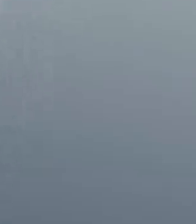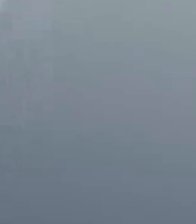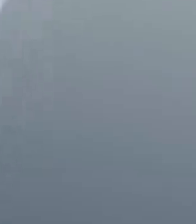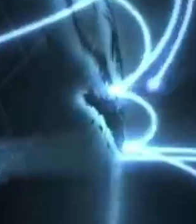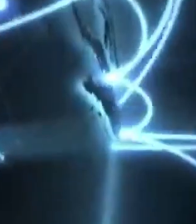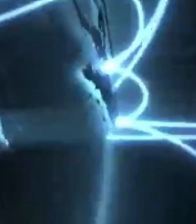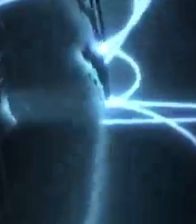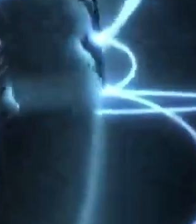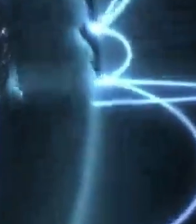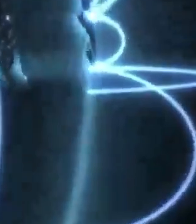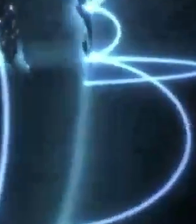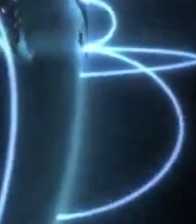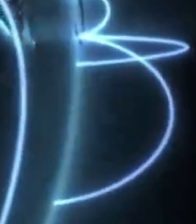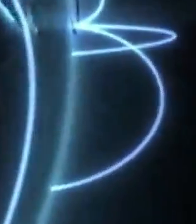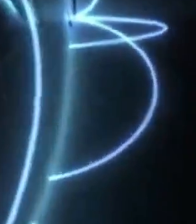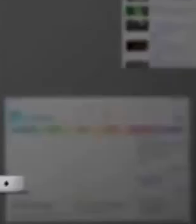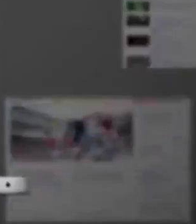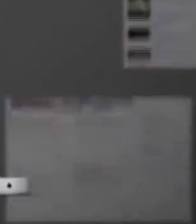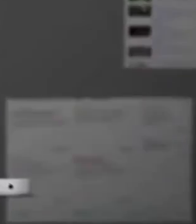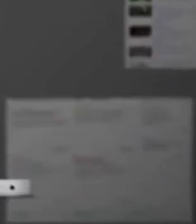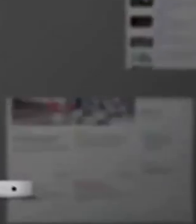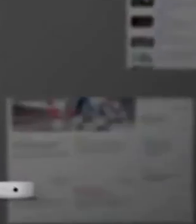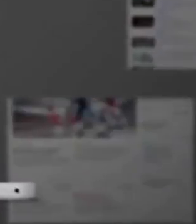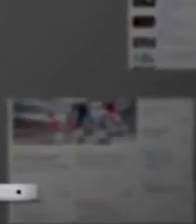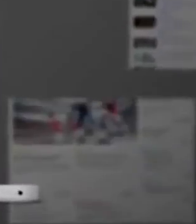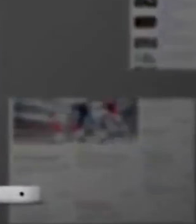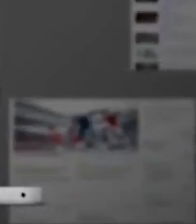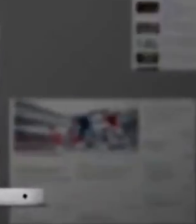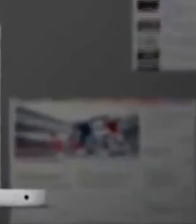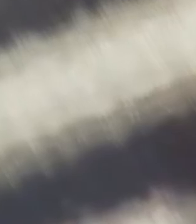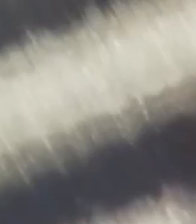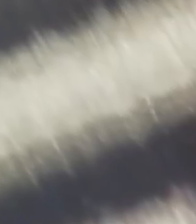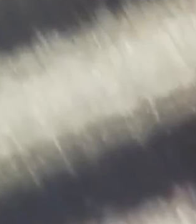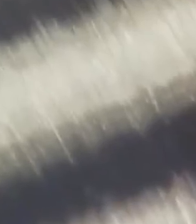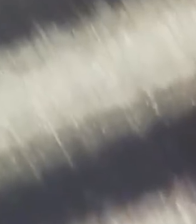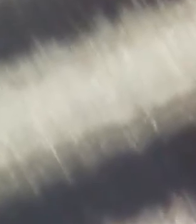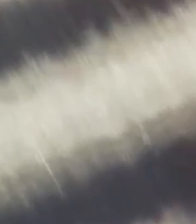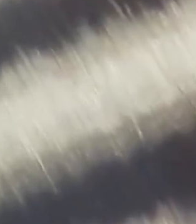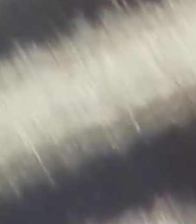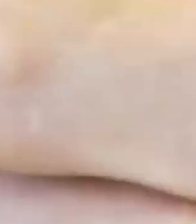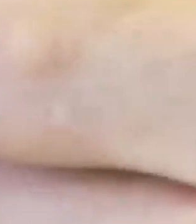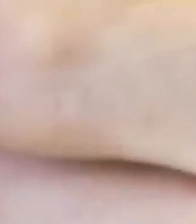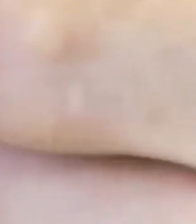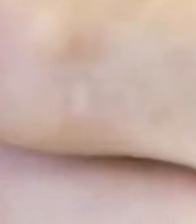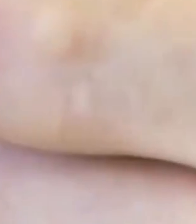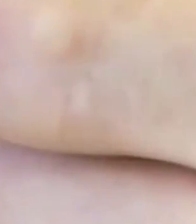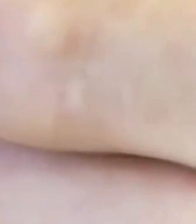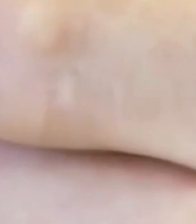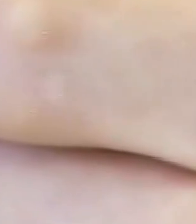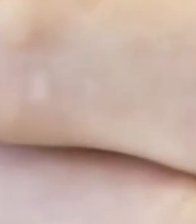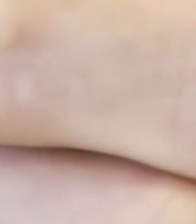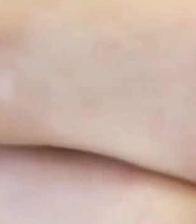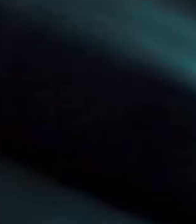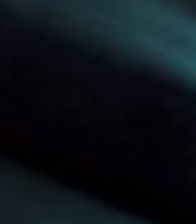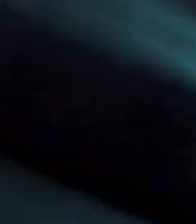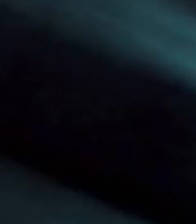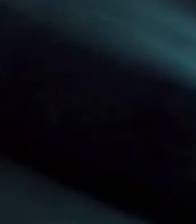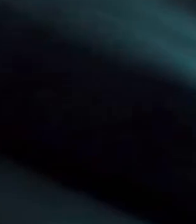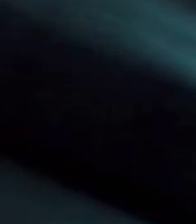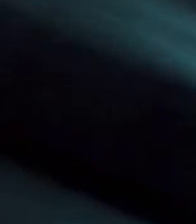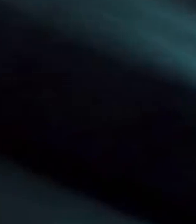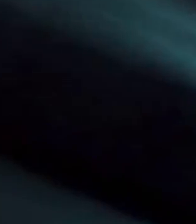ancha y alta velocidad para navegar en la red de internet y televisión por cable. Pregunta inesperada. ¿El grosor de un filamento de